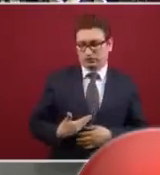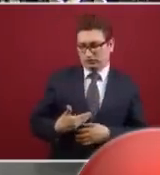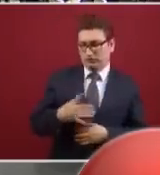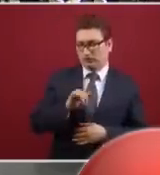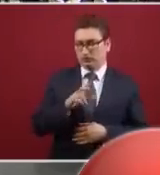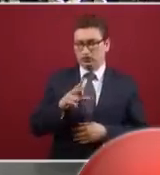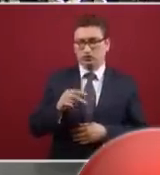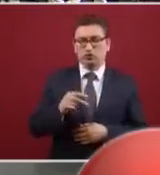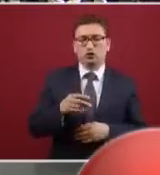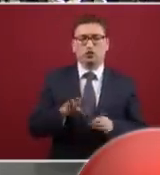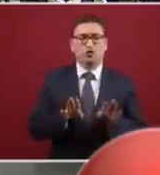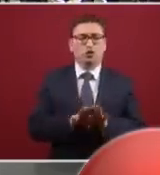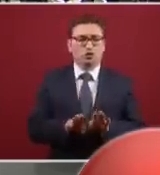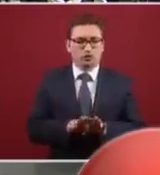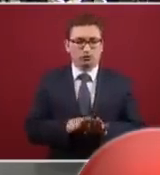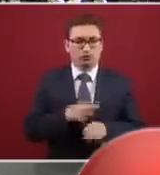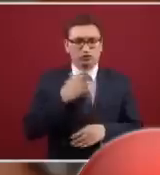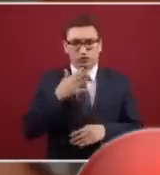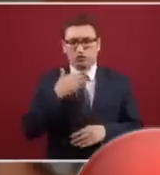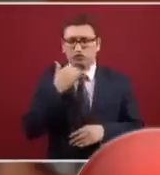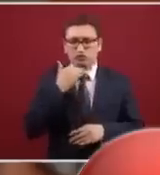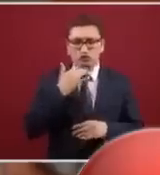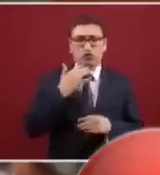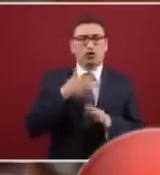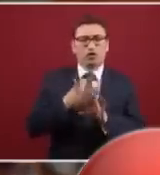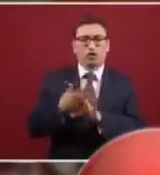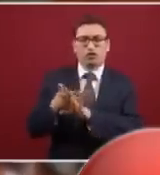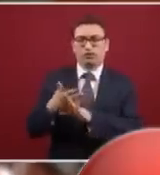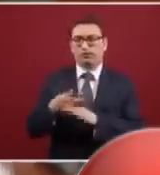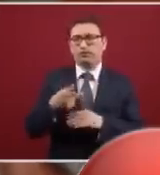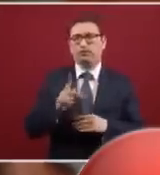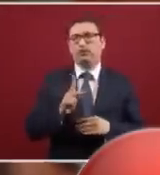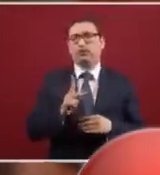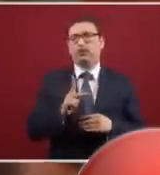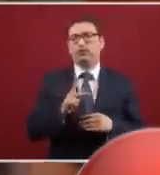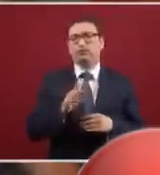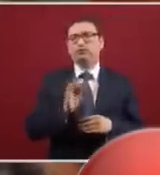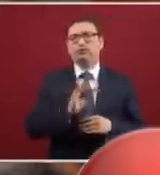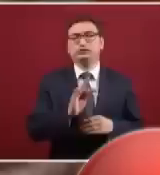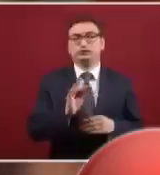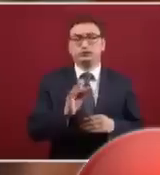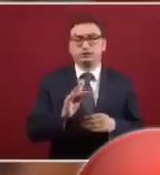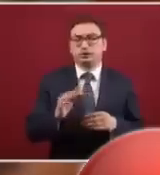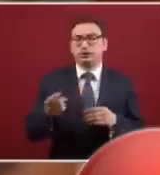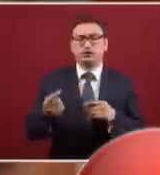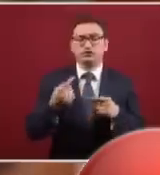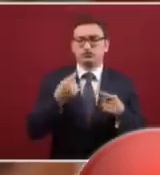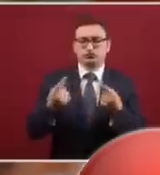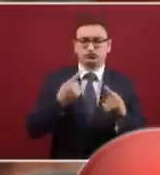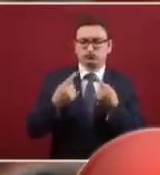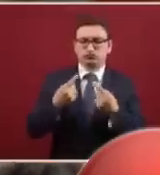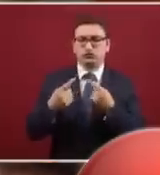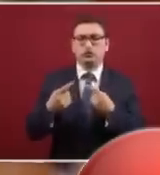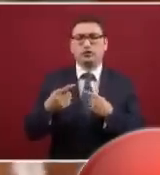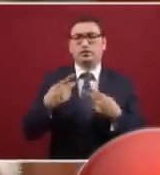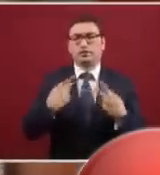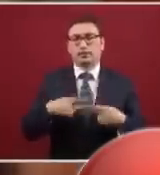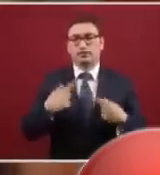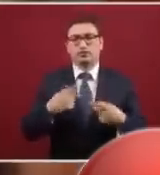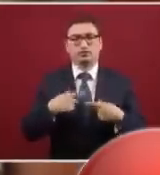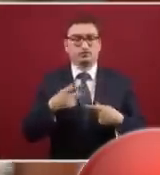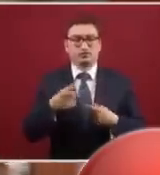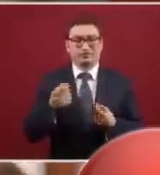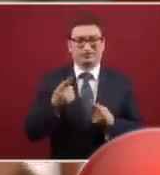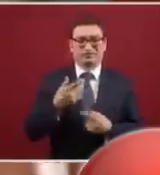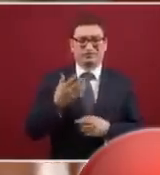el empantanamiento no lo están provocando, por lo menos el enturbiar el debate público, personajes delirantes